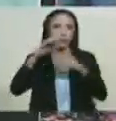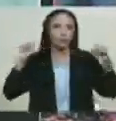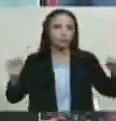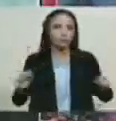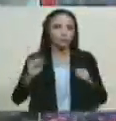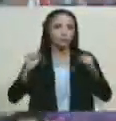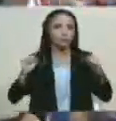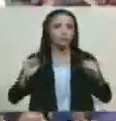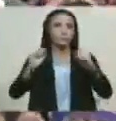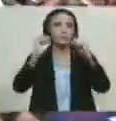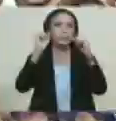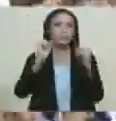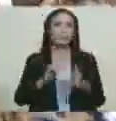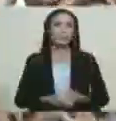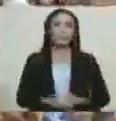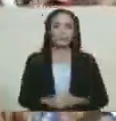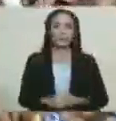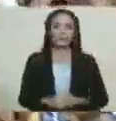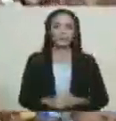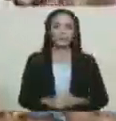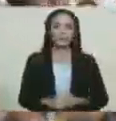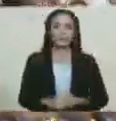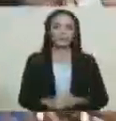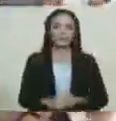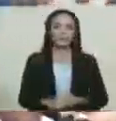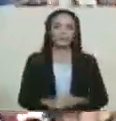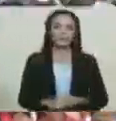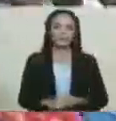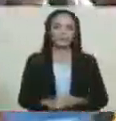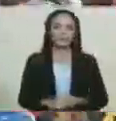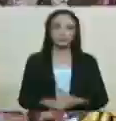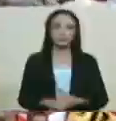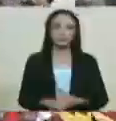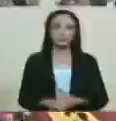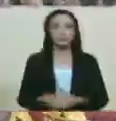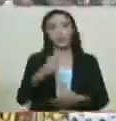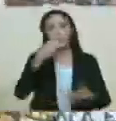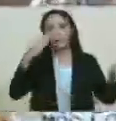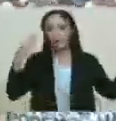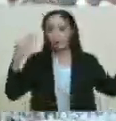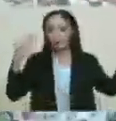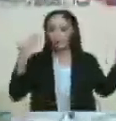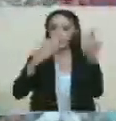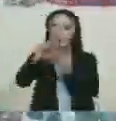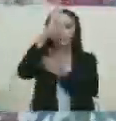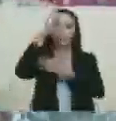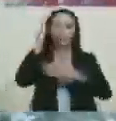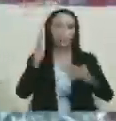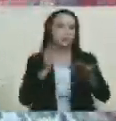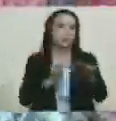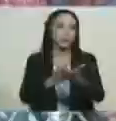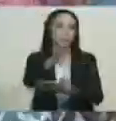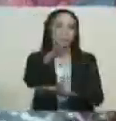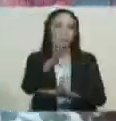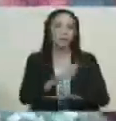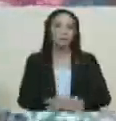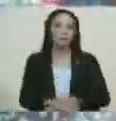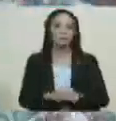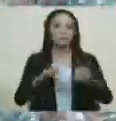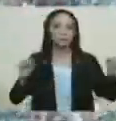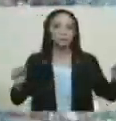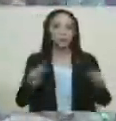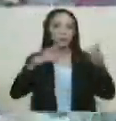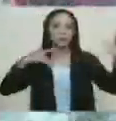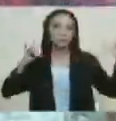la historia nos queda el 20 de mayo hasta la victoria siempre y aquí y te